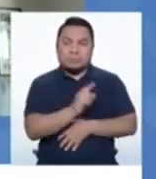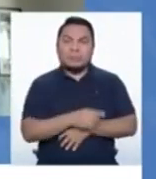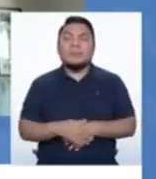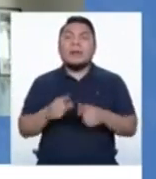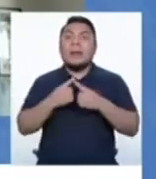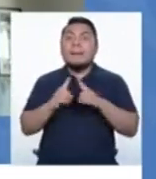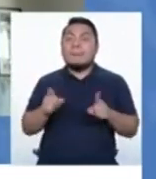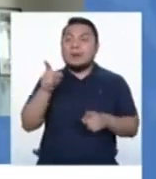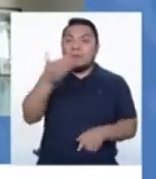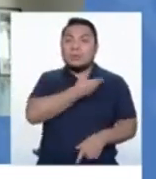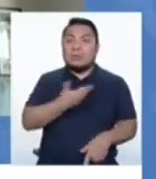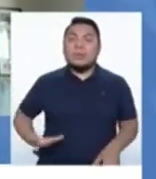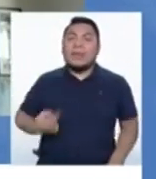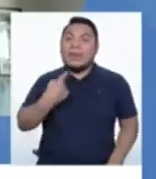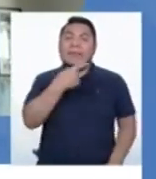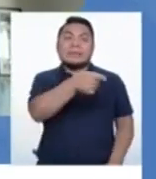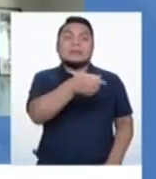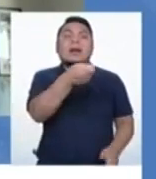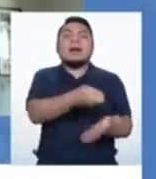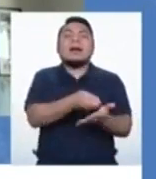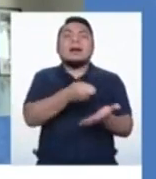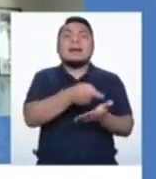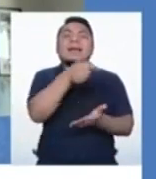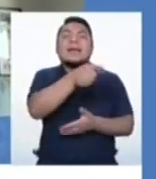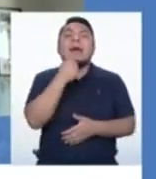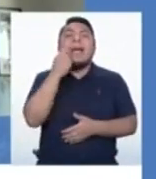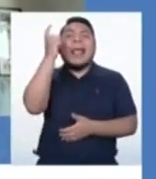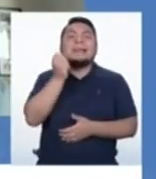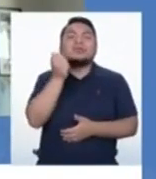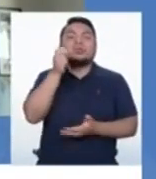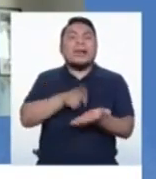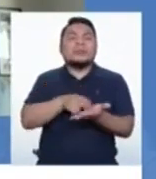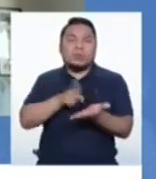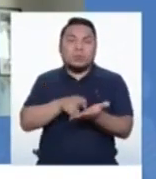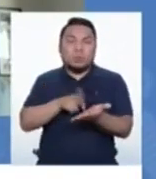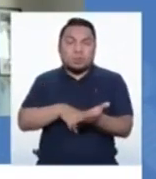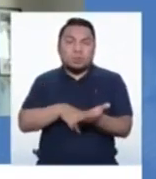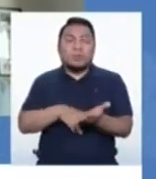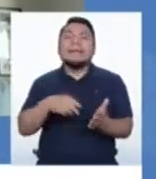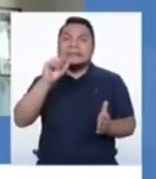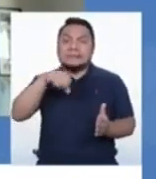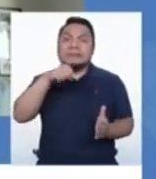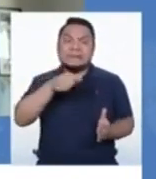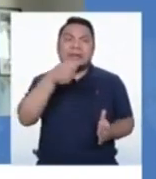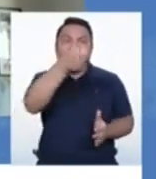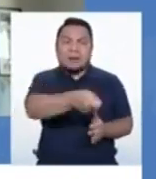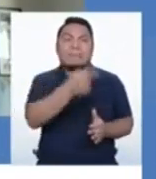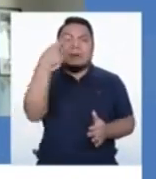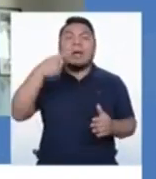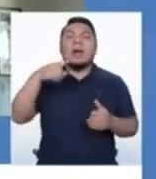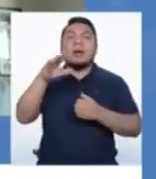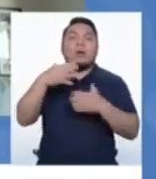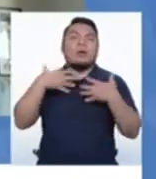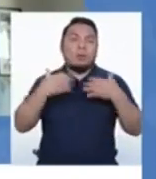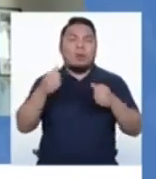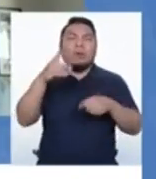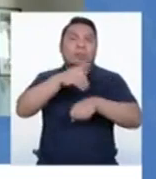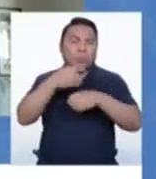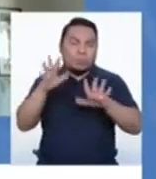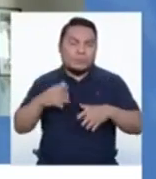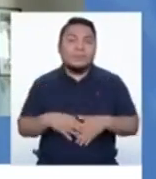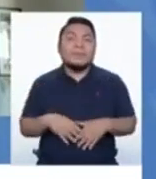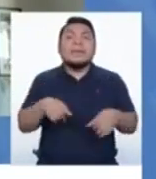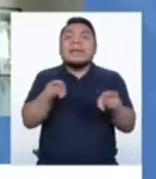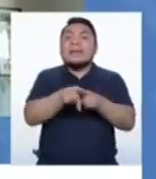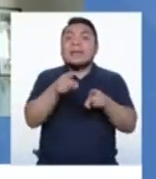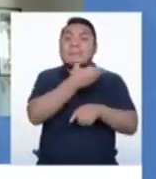salud se mantendrá, así como se está evaluando una bonificación. Exactamente dijo un apoyo económico.